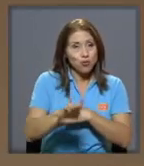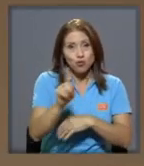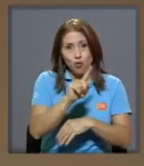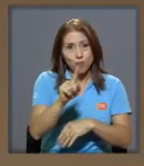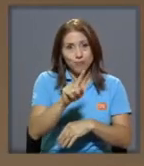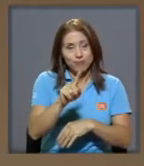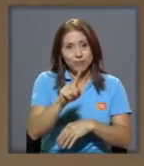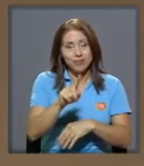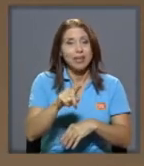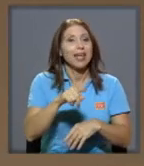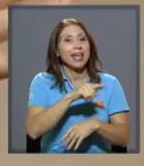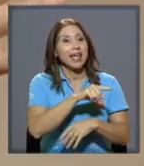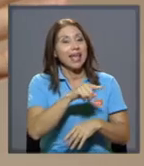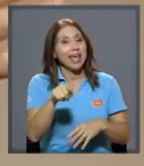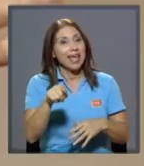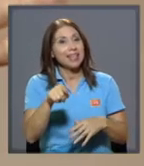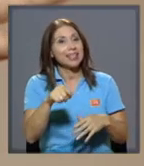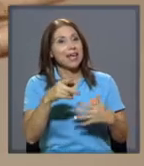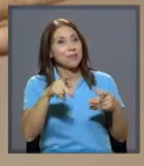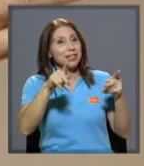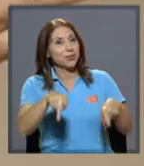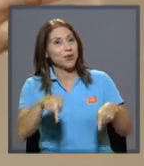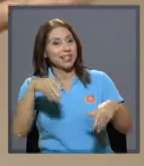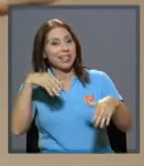Ella sabe que a mejor nota que yo, profesor,